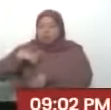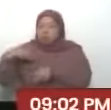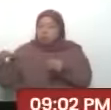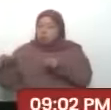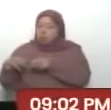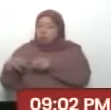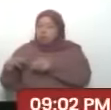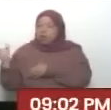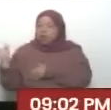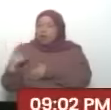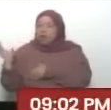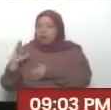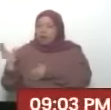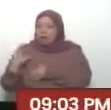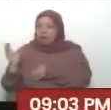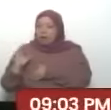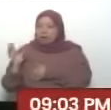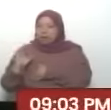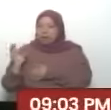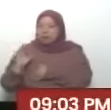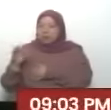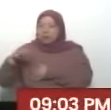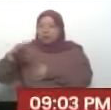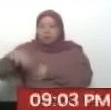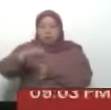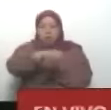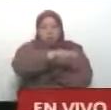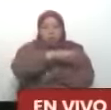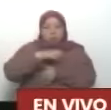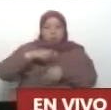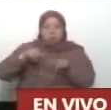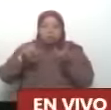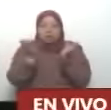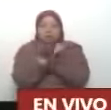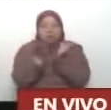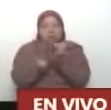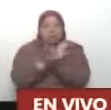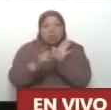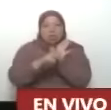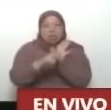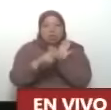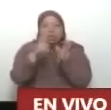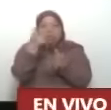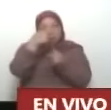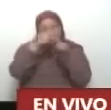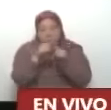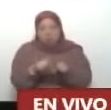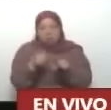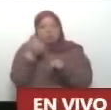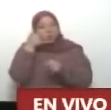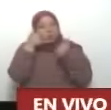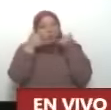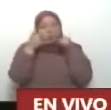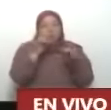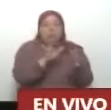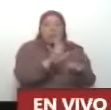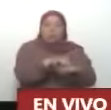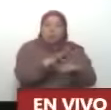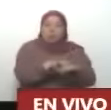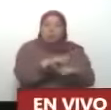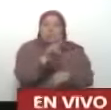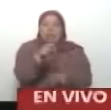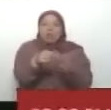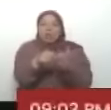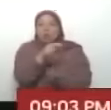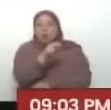estuvimos por toda Caracas, en los centros electorales y llamando a los cuidadores que ya tenemos censados, y tuvimos un censo allí de casi